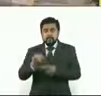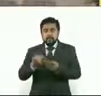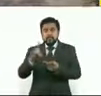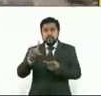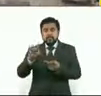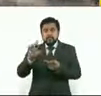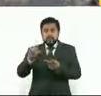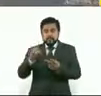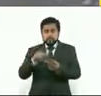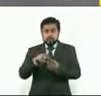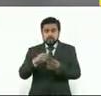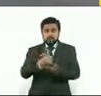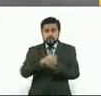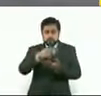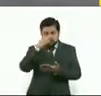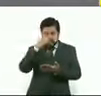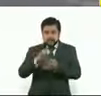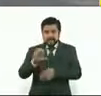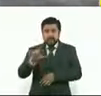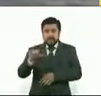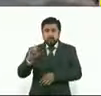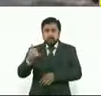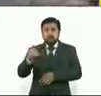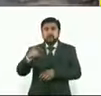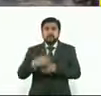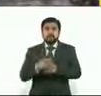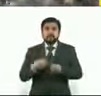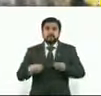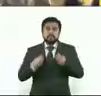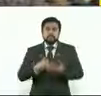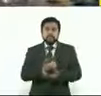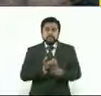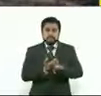Darío de la Ciudad de México, Eloy del Estado de México.